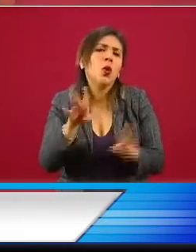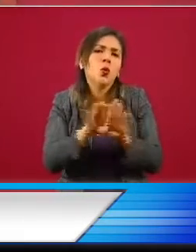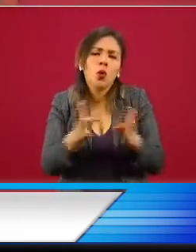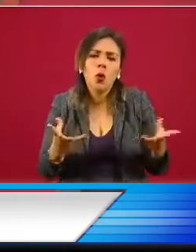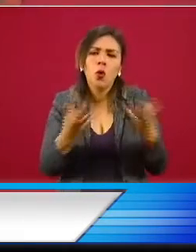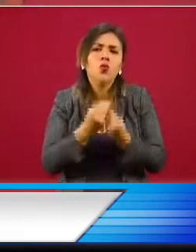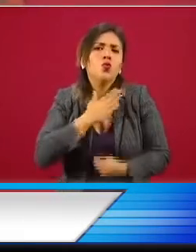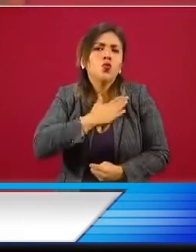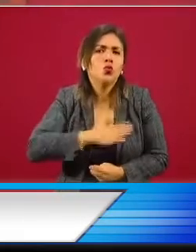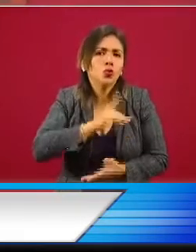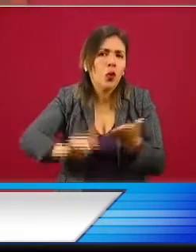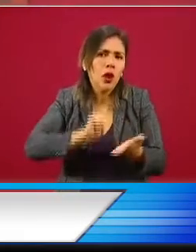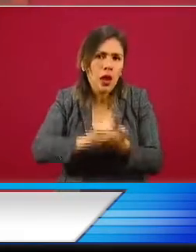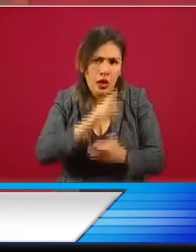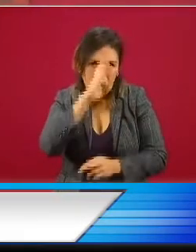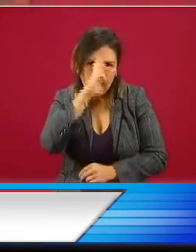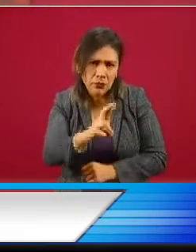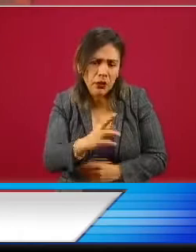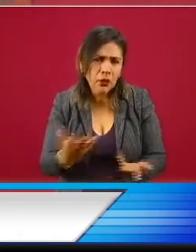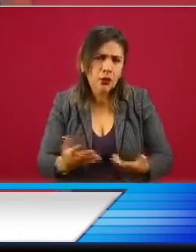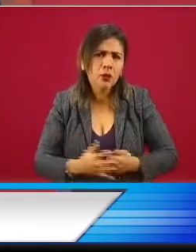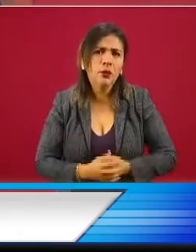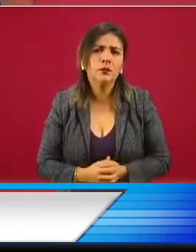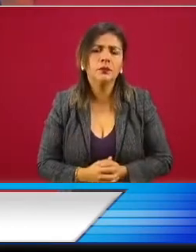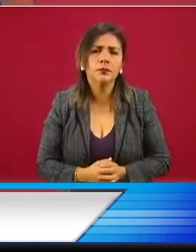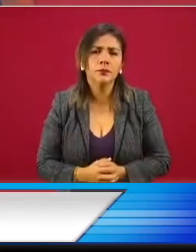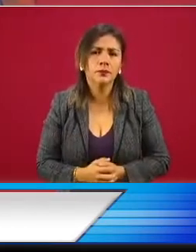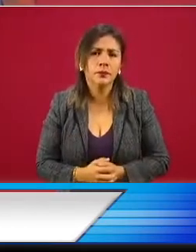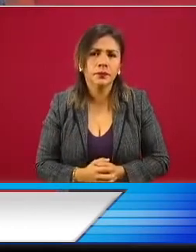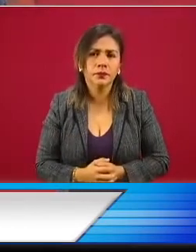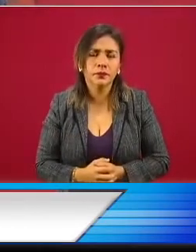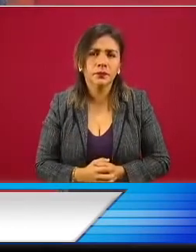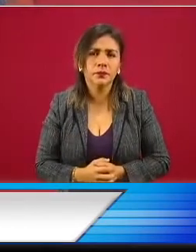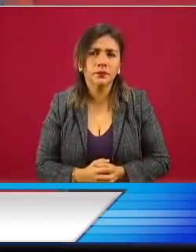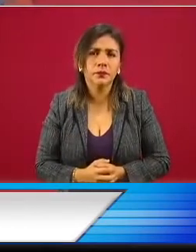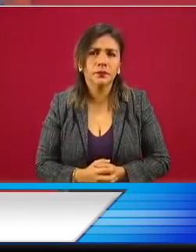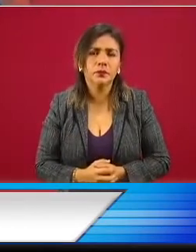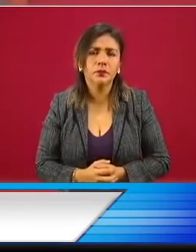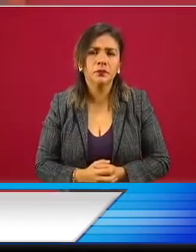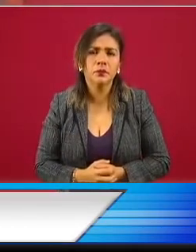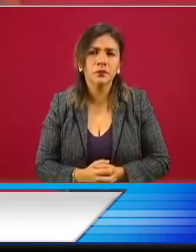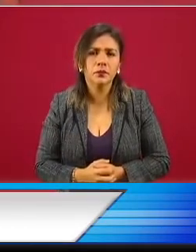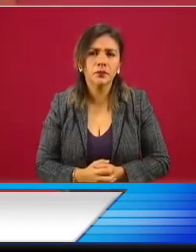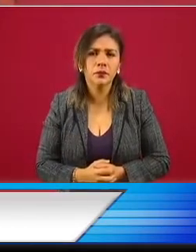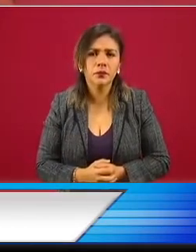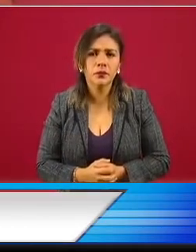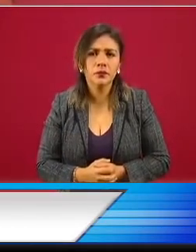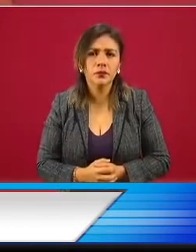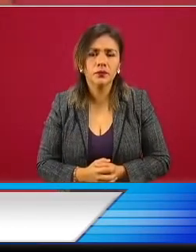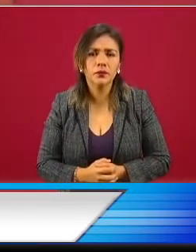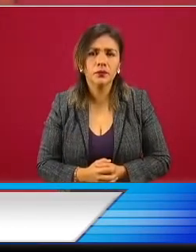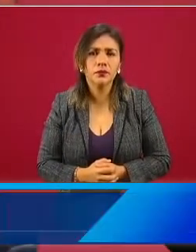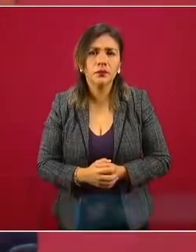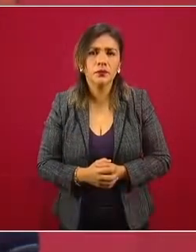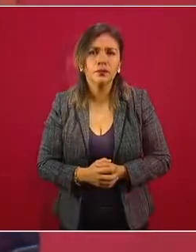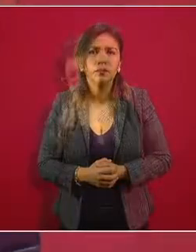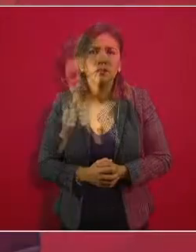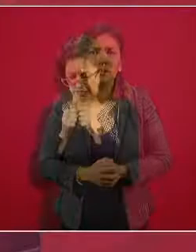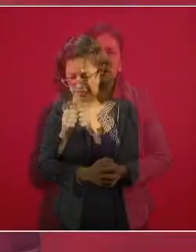problema se dará marcha atrás y rectificará, aunque considera que se tienen ya condiciones necesarias para transitar a la